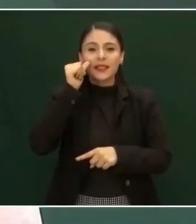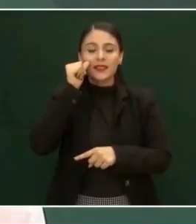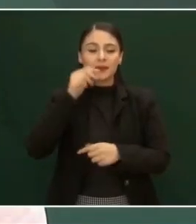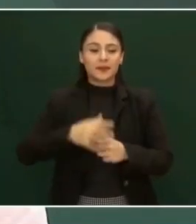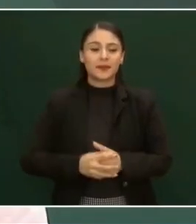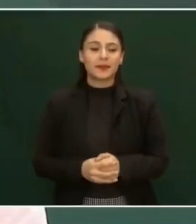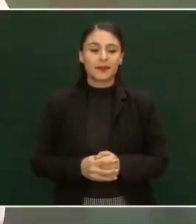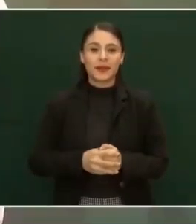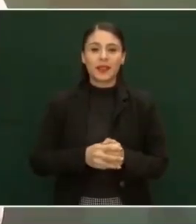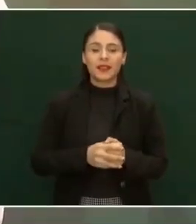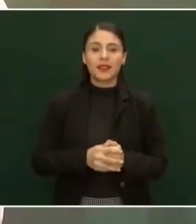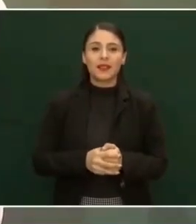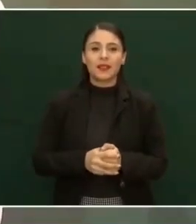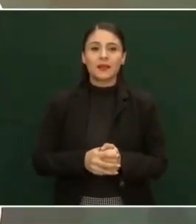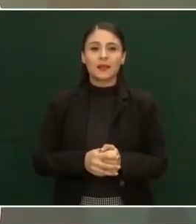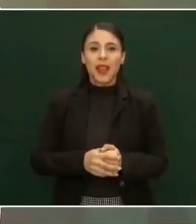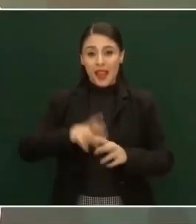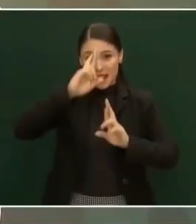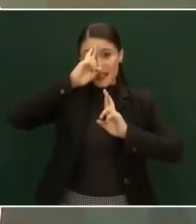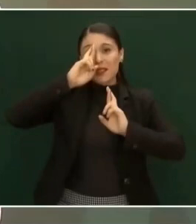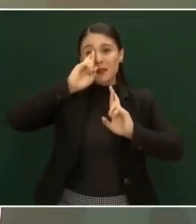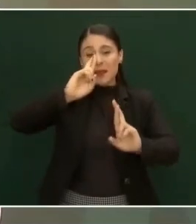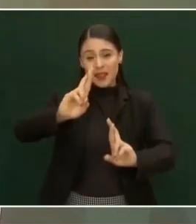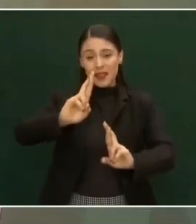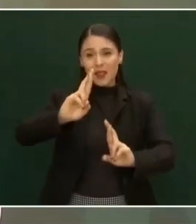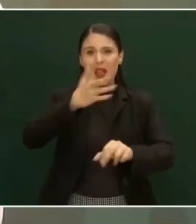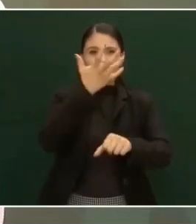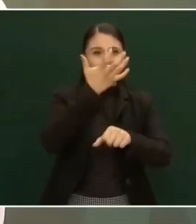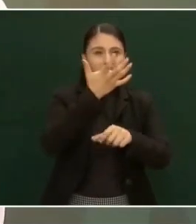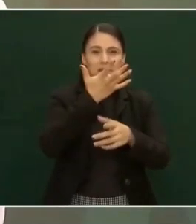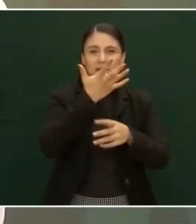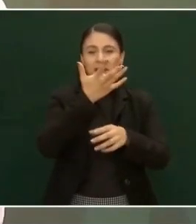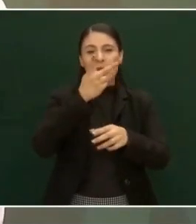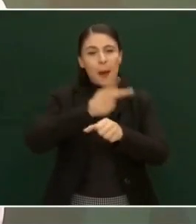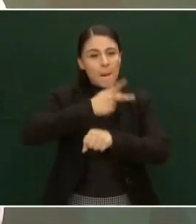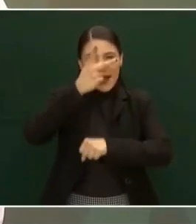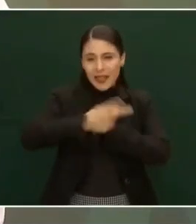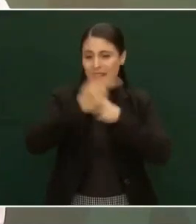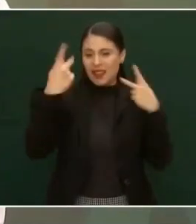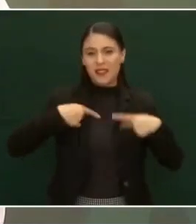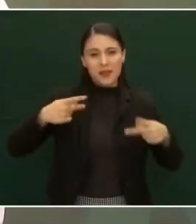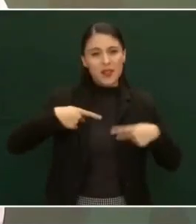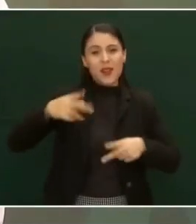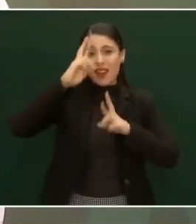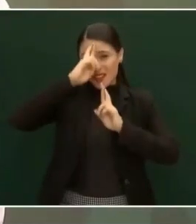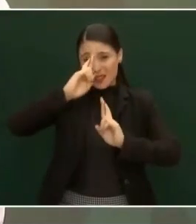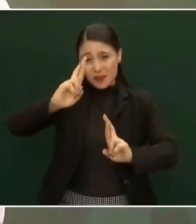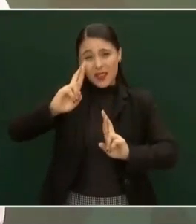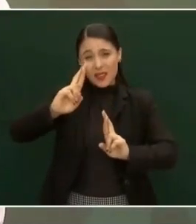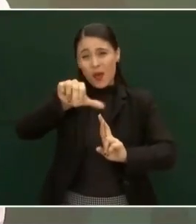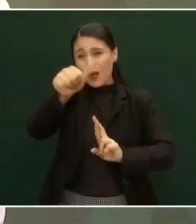individuos como entre las naciones el respeto al derecho ajeno es la paz